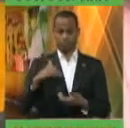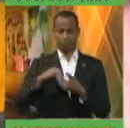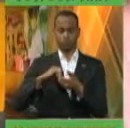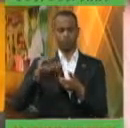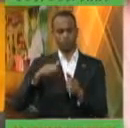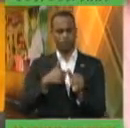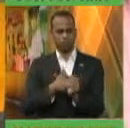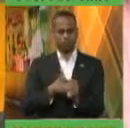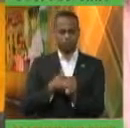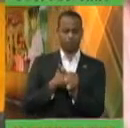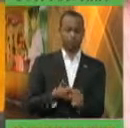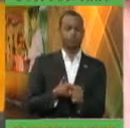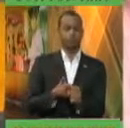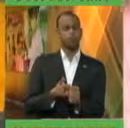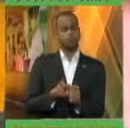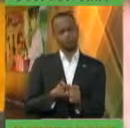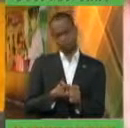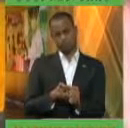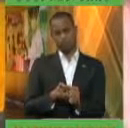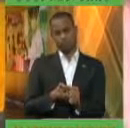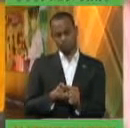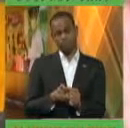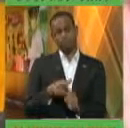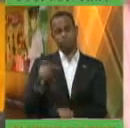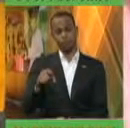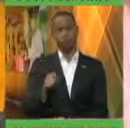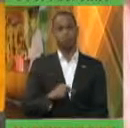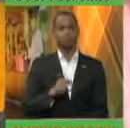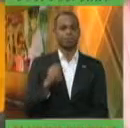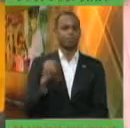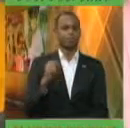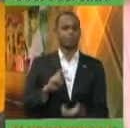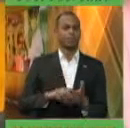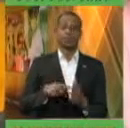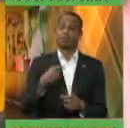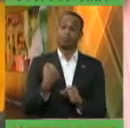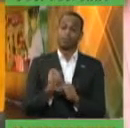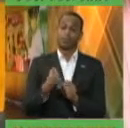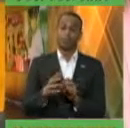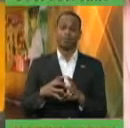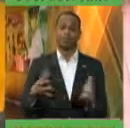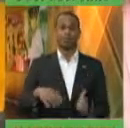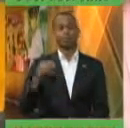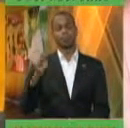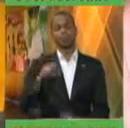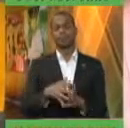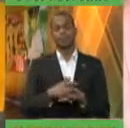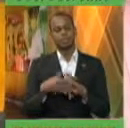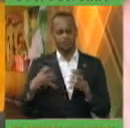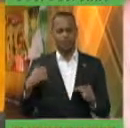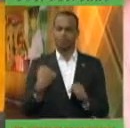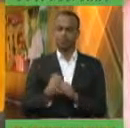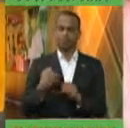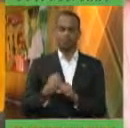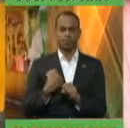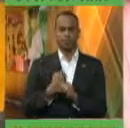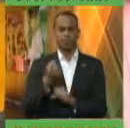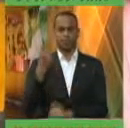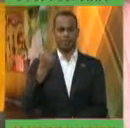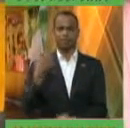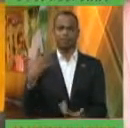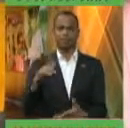de la aplicación de esa normativa convención o sea que tiene un trabajo arduo el trabajo es amplio es amplio y hay